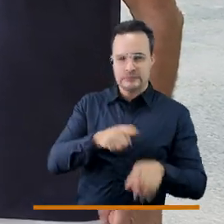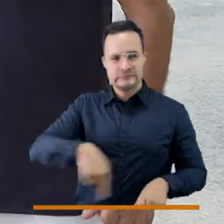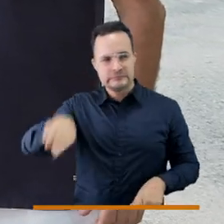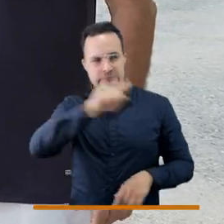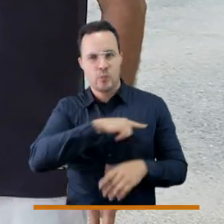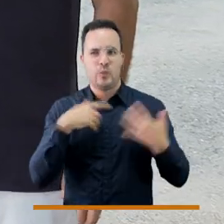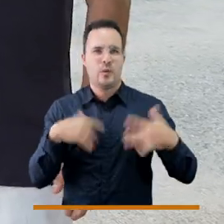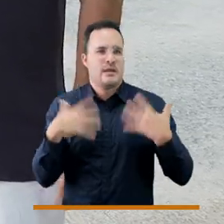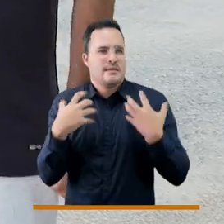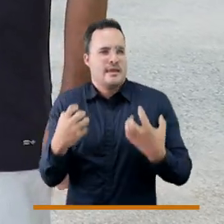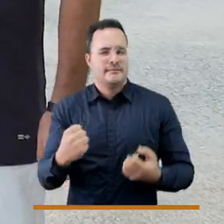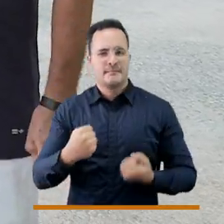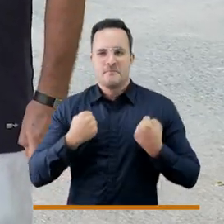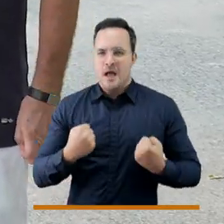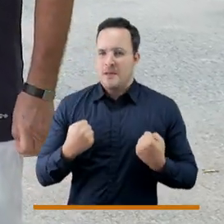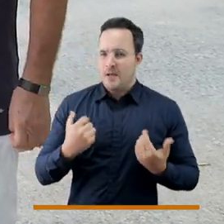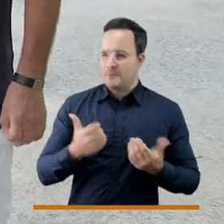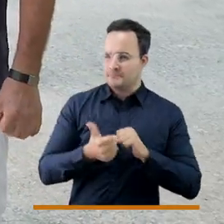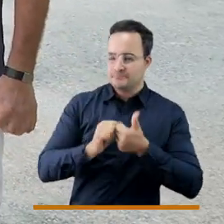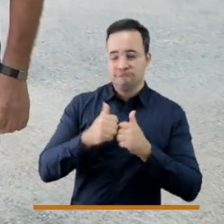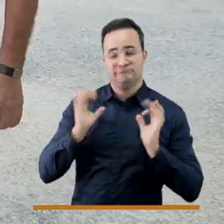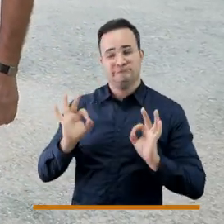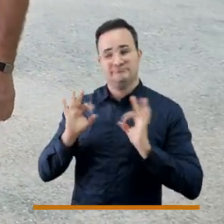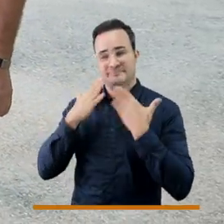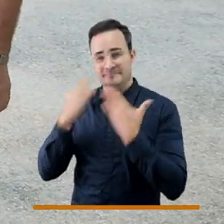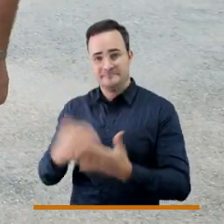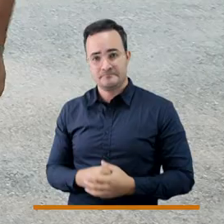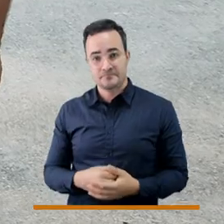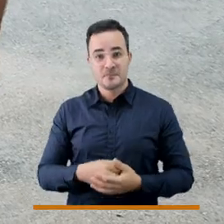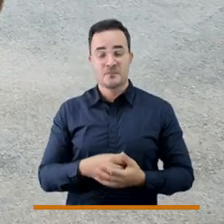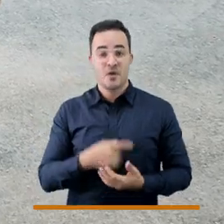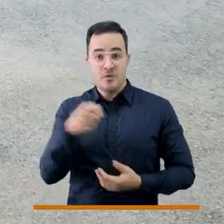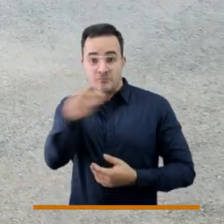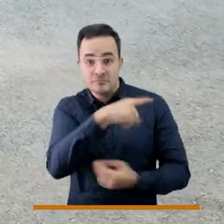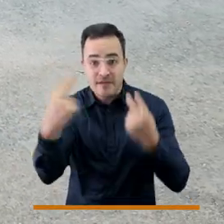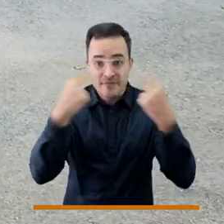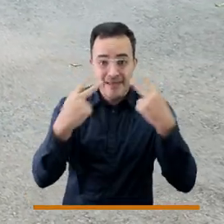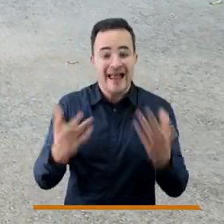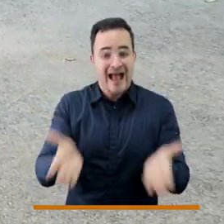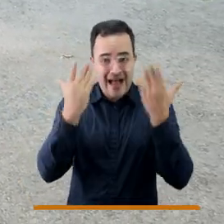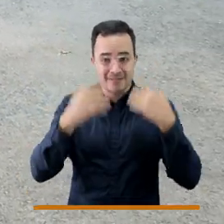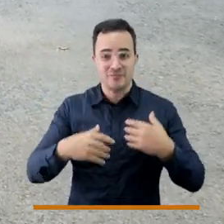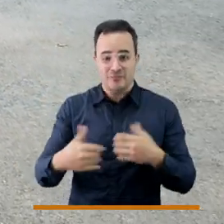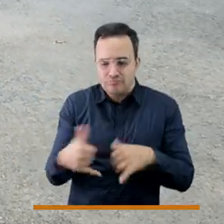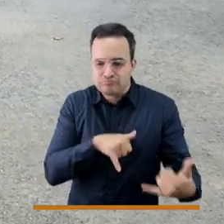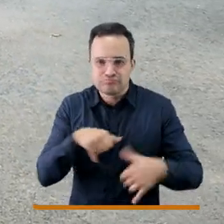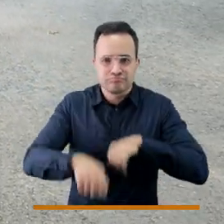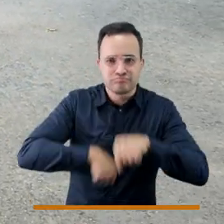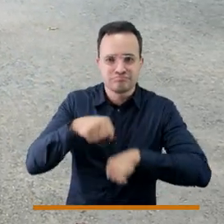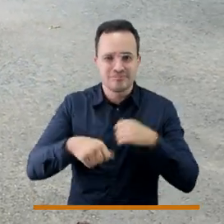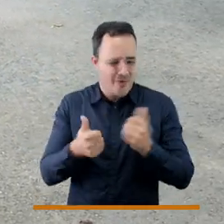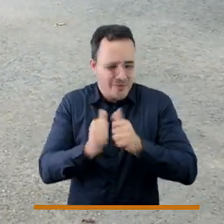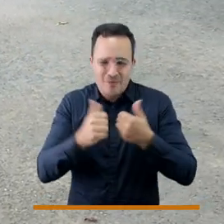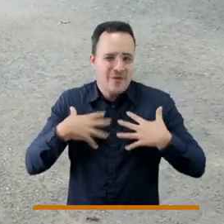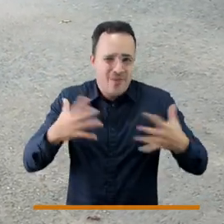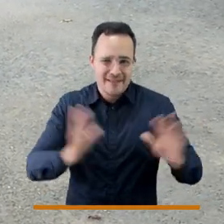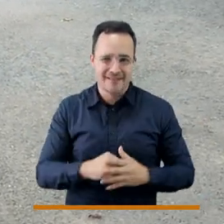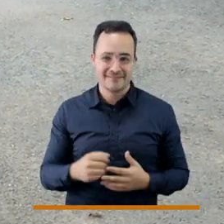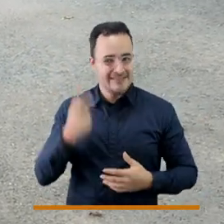apasionadas por el deporte. Y usted que me está viendo, anímese y coja una bici y monte o practique cualquier deporte,